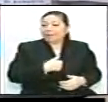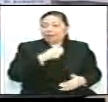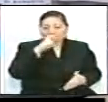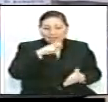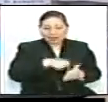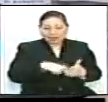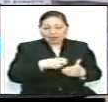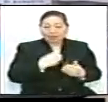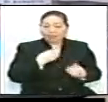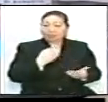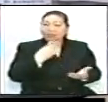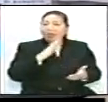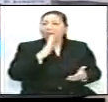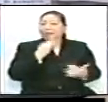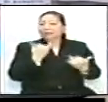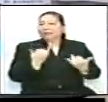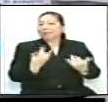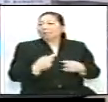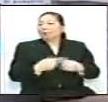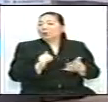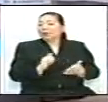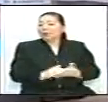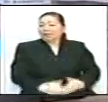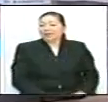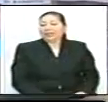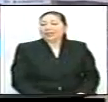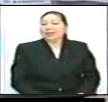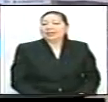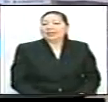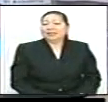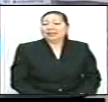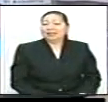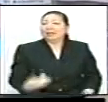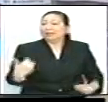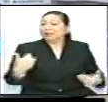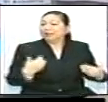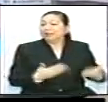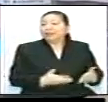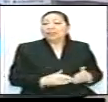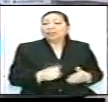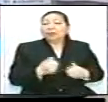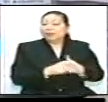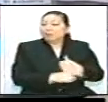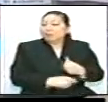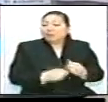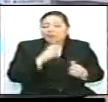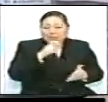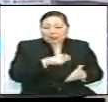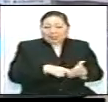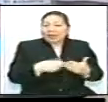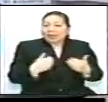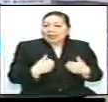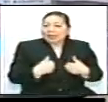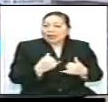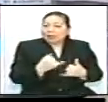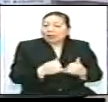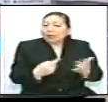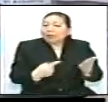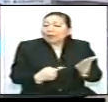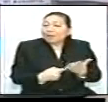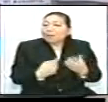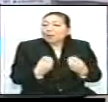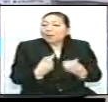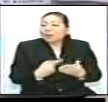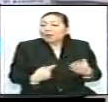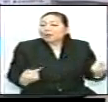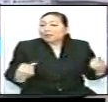mineras que hoy somos tan apologistas de ellos, porque el inversionista extranjero en el sector minero tiene que tener la última tecnología, porque